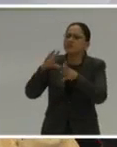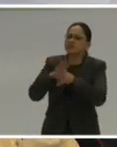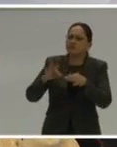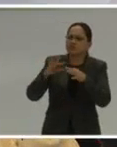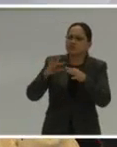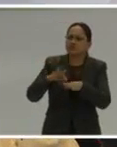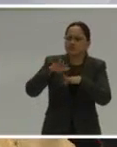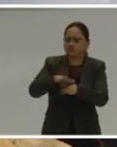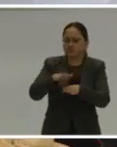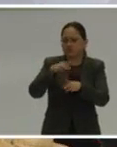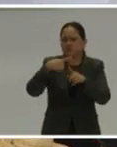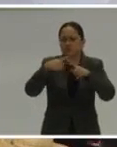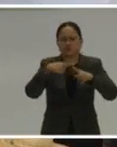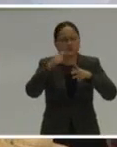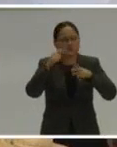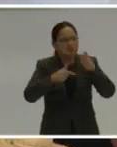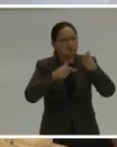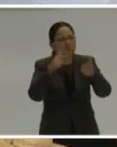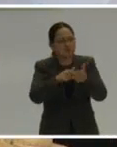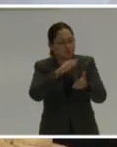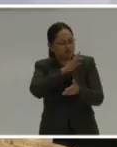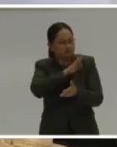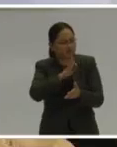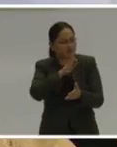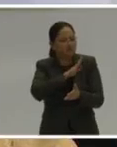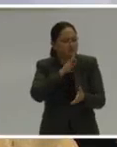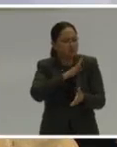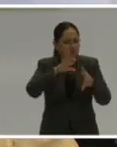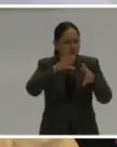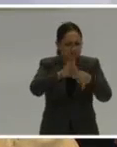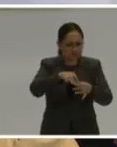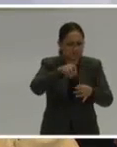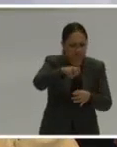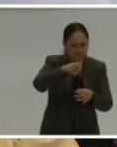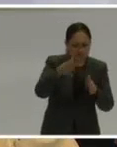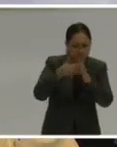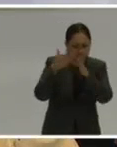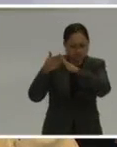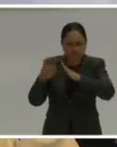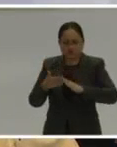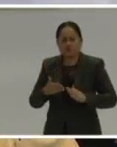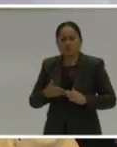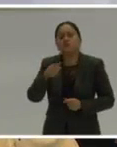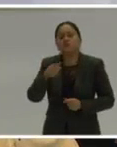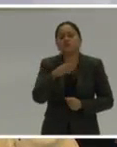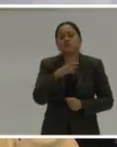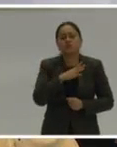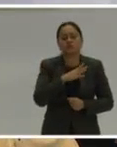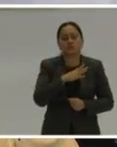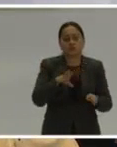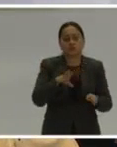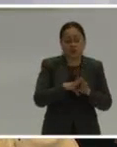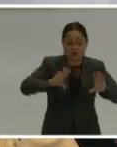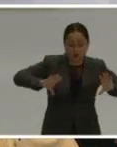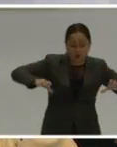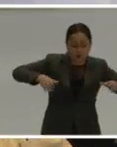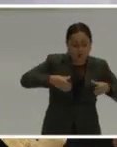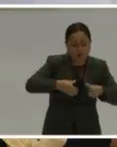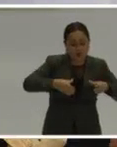restauración de nuestros territorios, ¿no? Entonces, es esta responsabilidad que tienen las autonomías